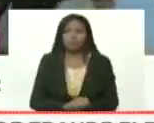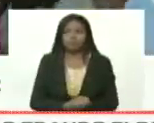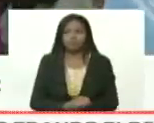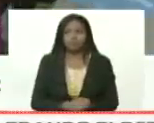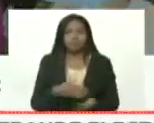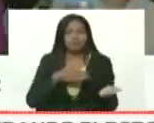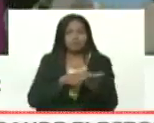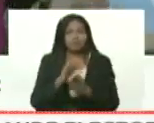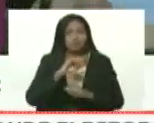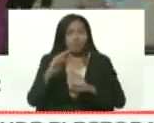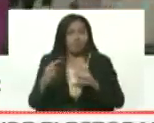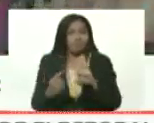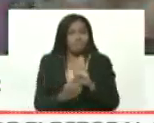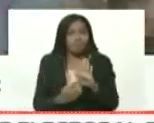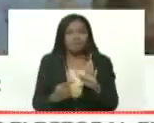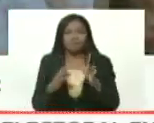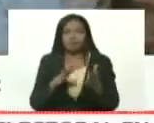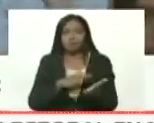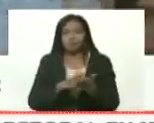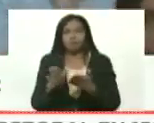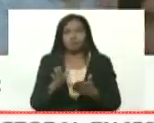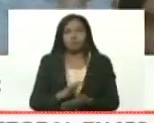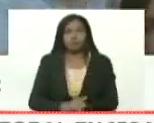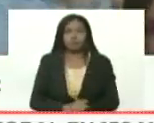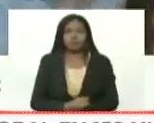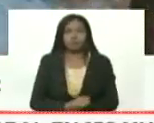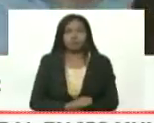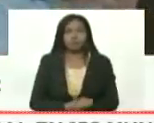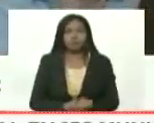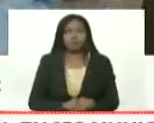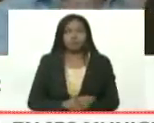La garantizo total y plenamente.